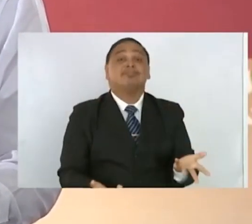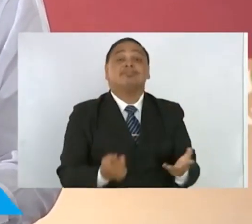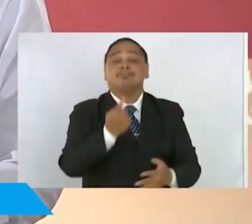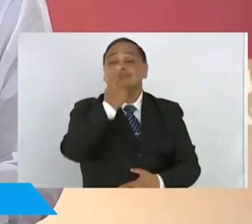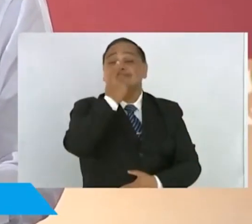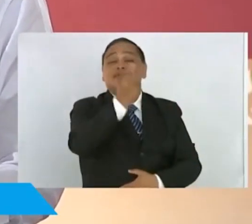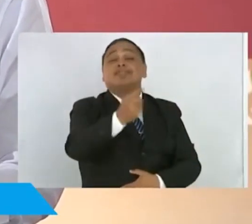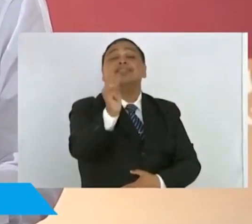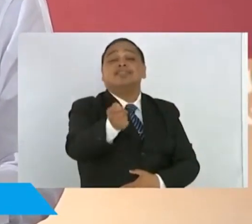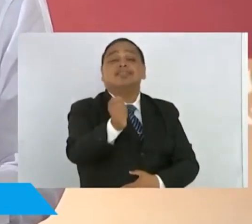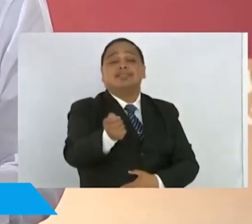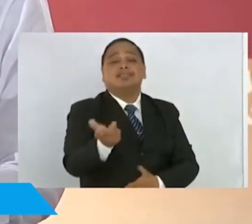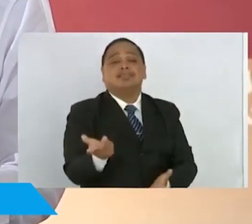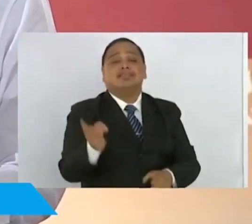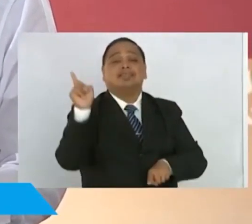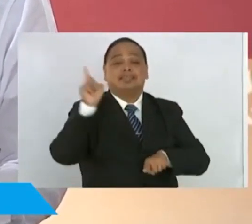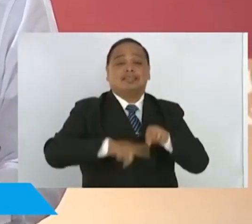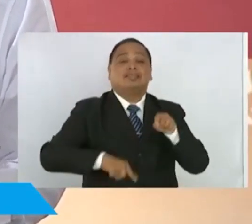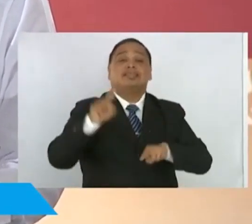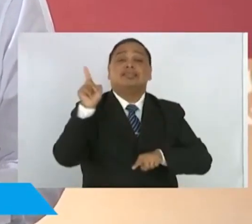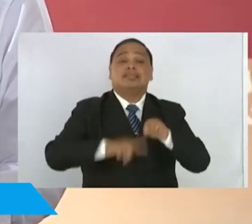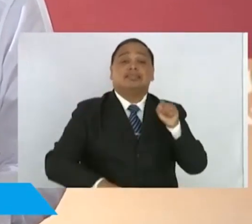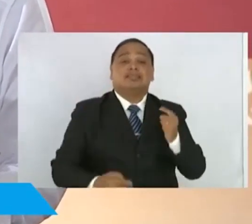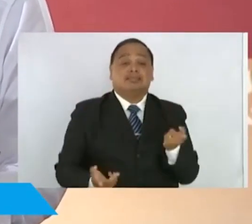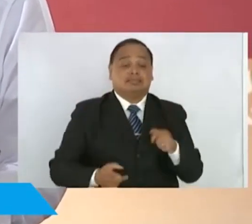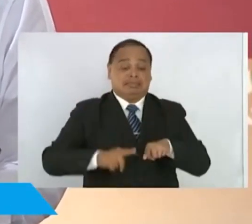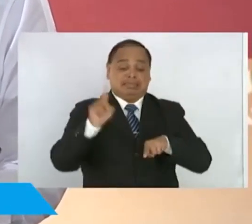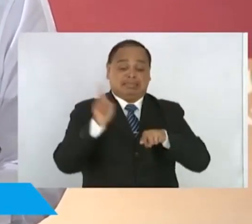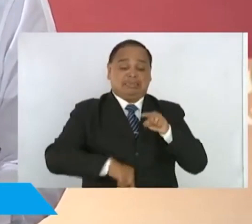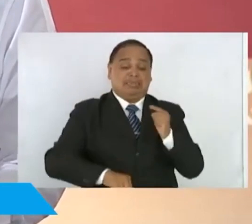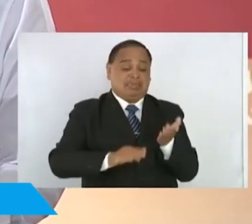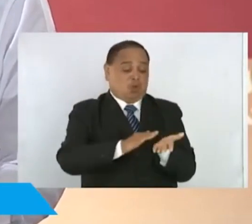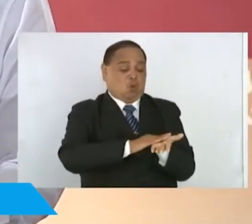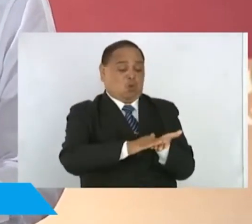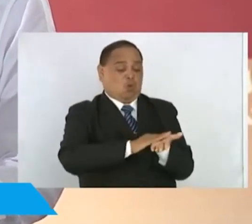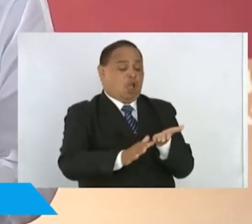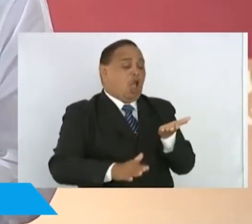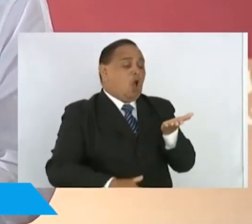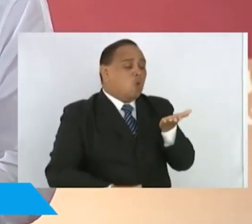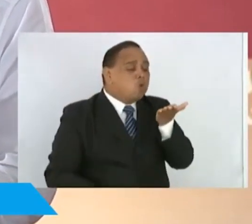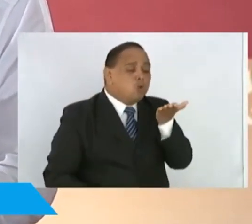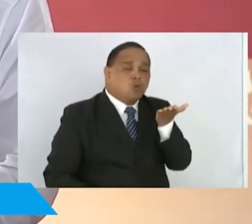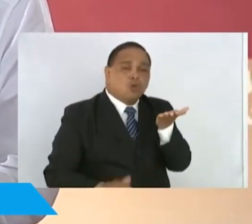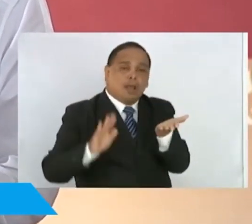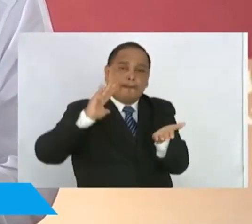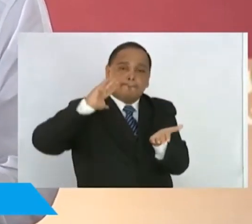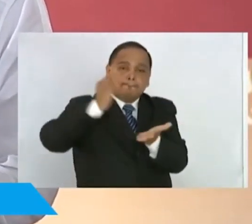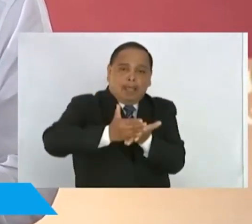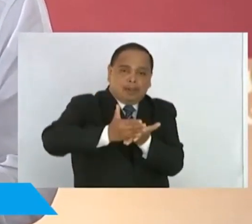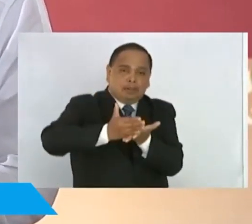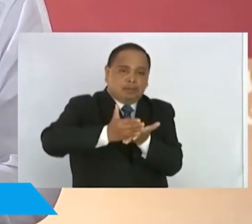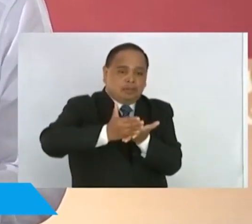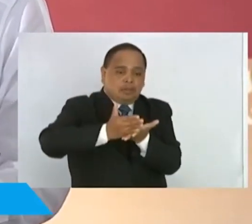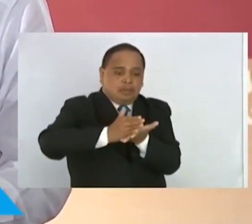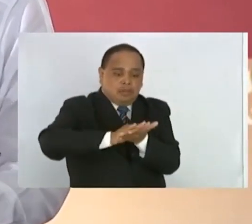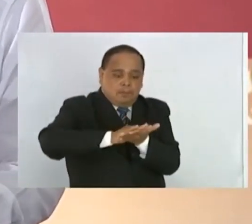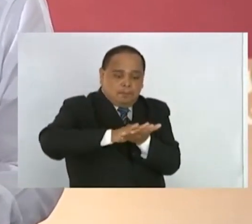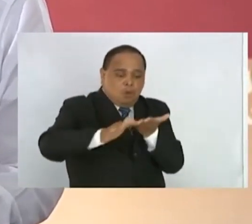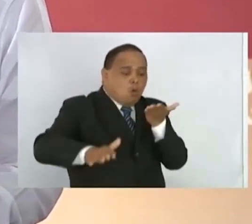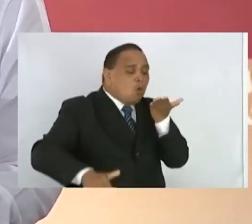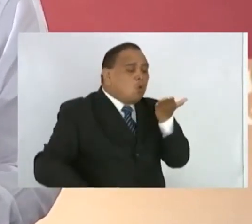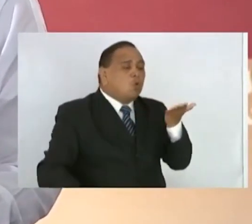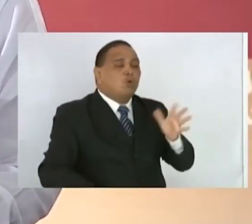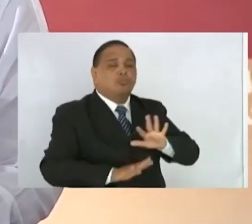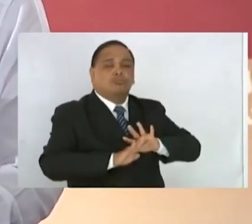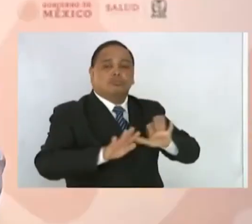mencionó que se está considerando Argentina Brasil Colombia Cuba Venezuela Bolivia chile y Honduras como